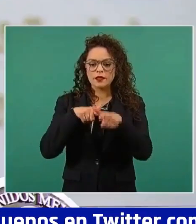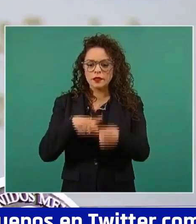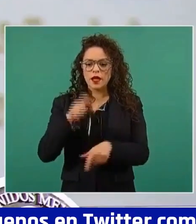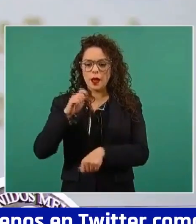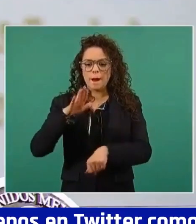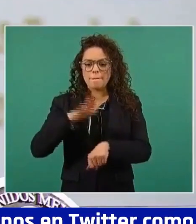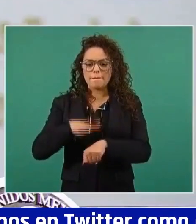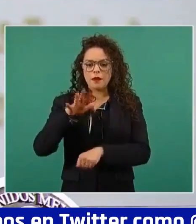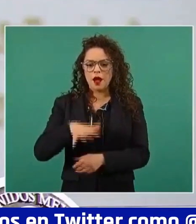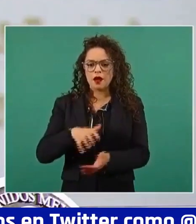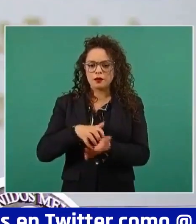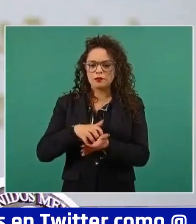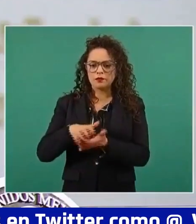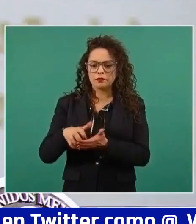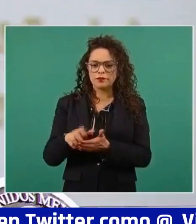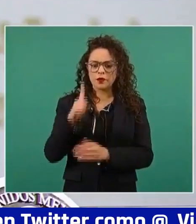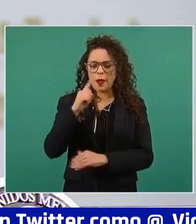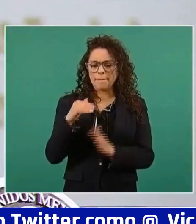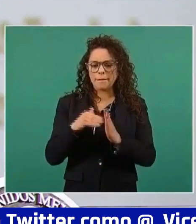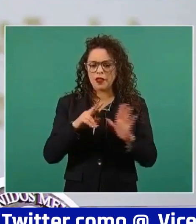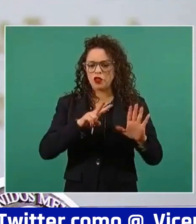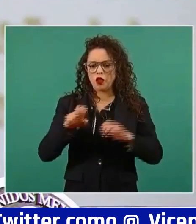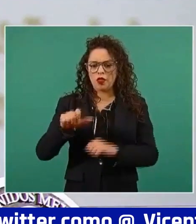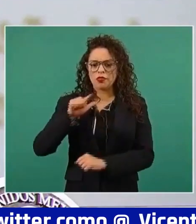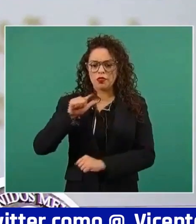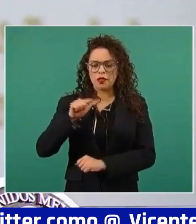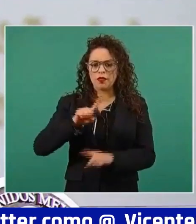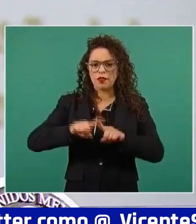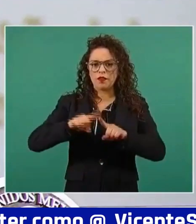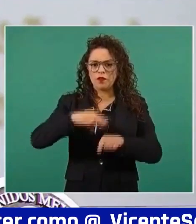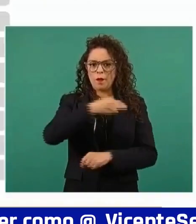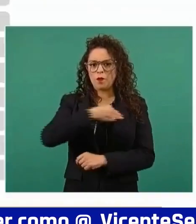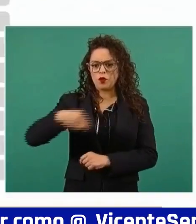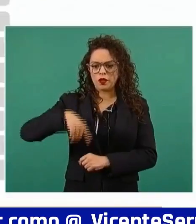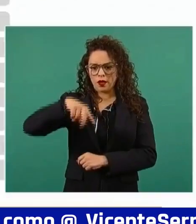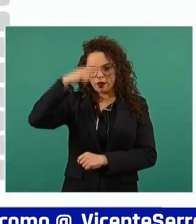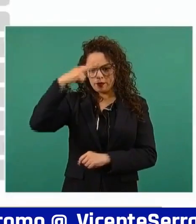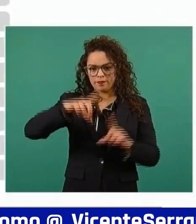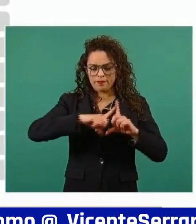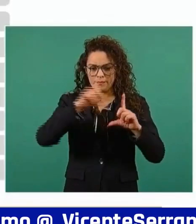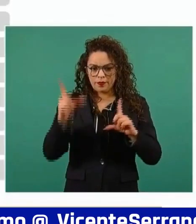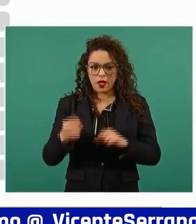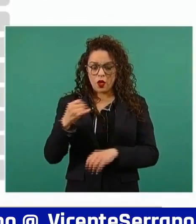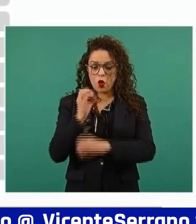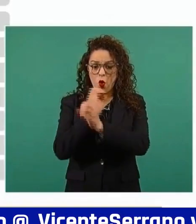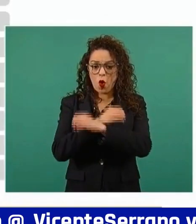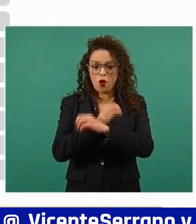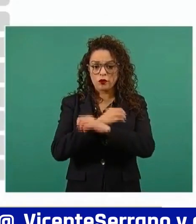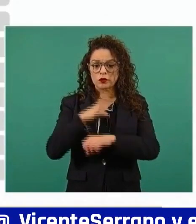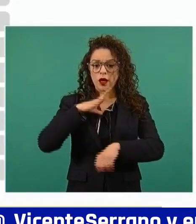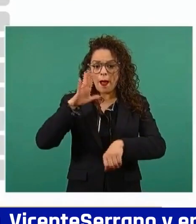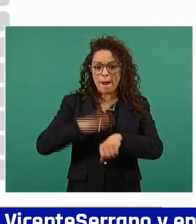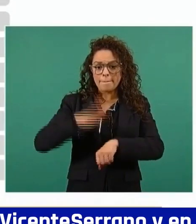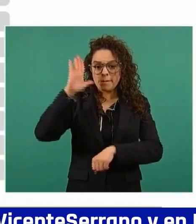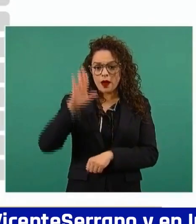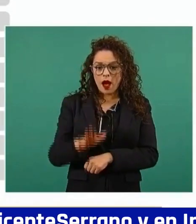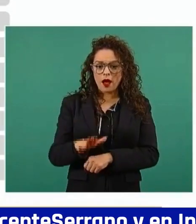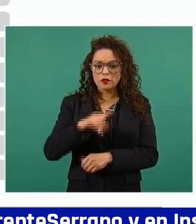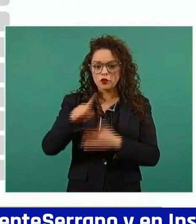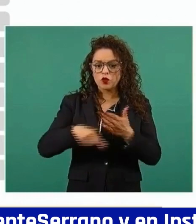mayor cobertura en los 1.217 municipios del país y Oxxo, el que tiene más sucursales con